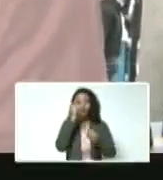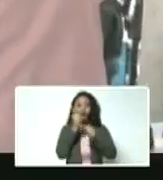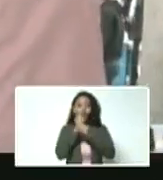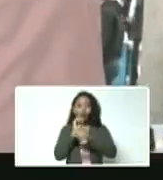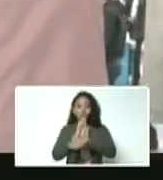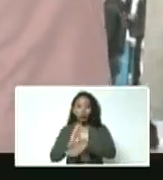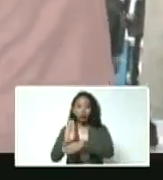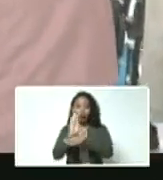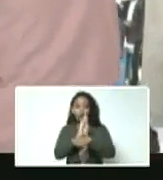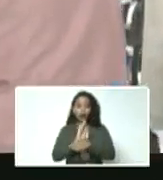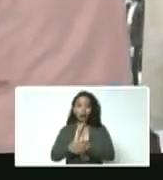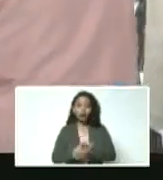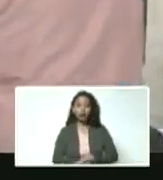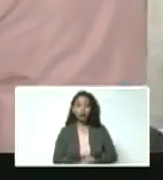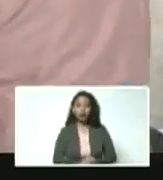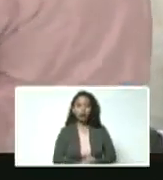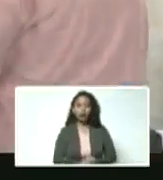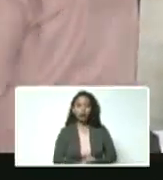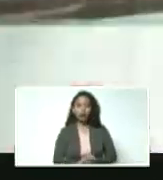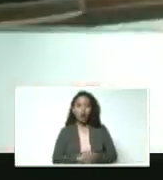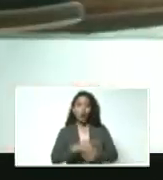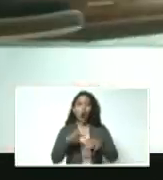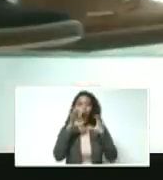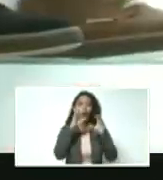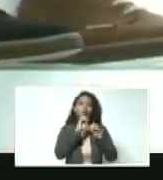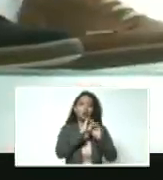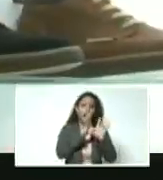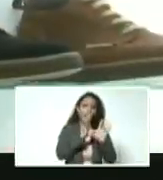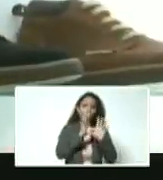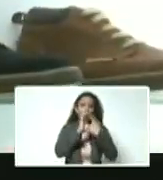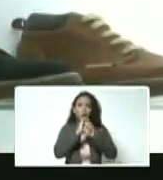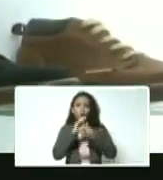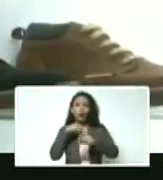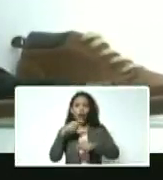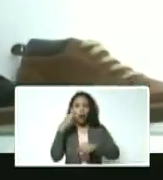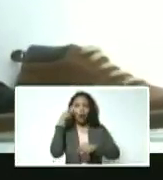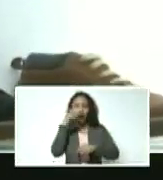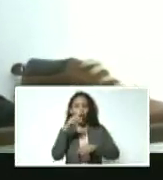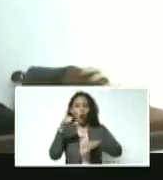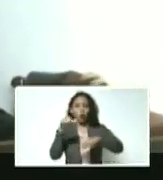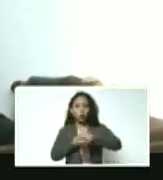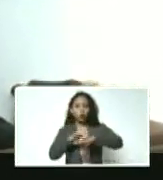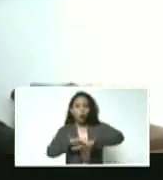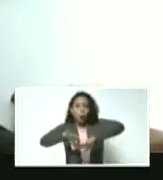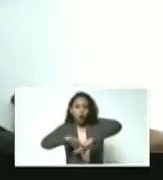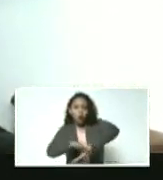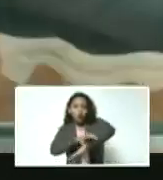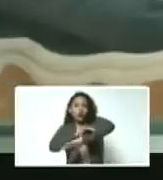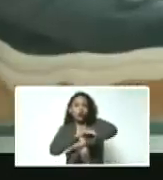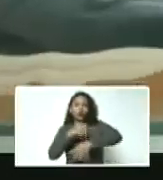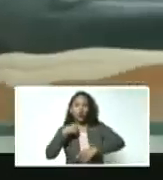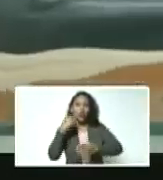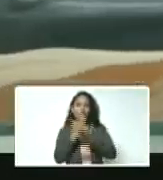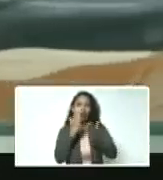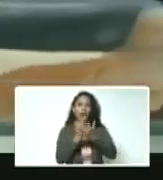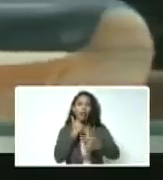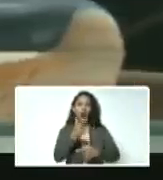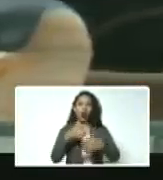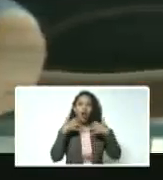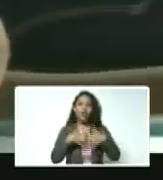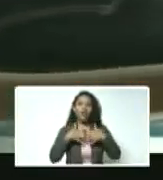curado, marrón más oscuro. Aquí veo botas, verdaderamente, como siempre he dicho, que la industria